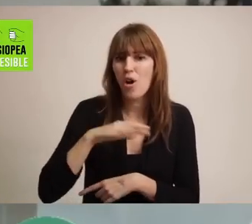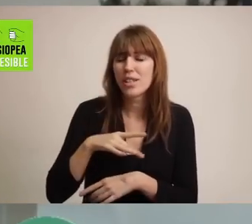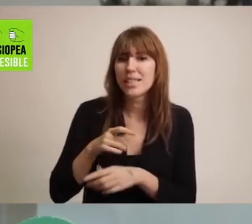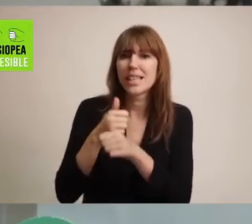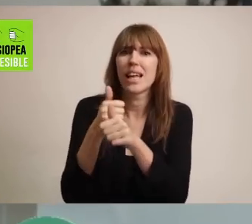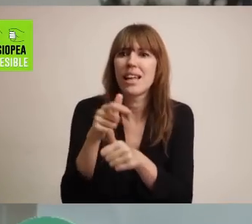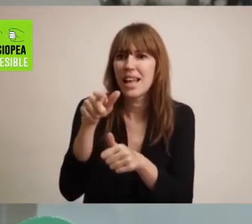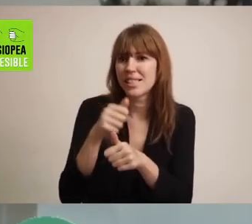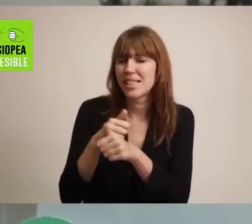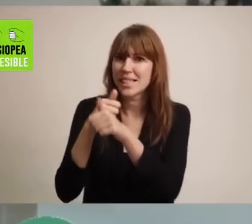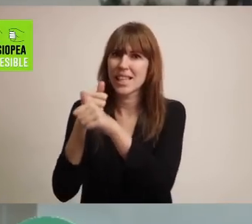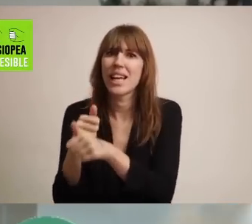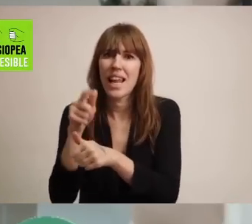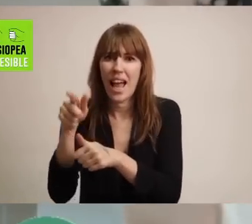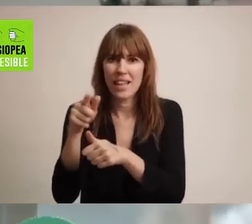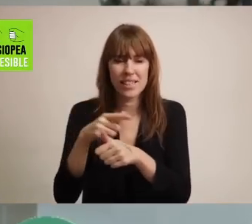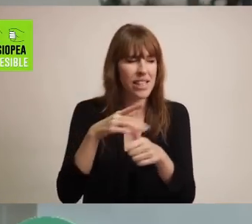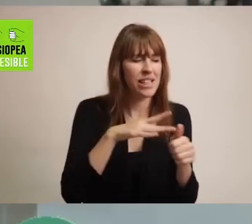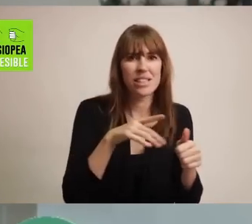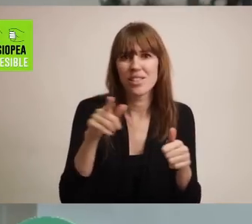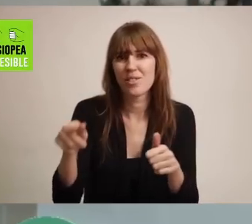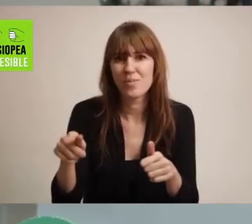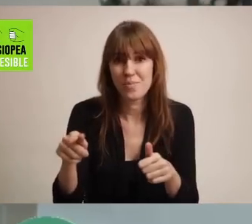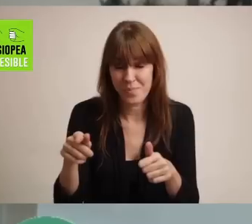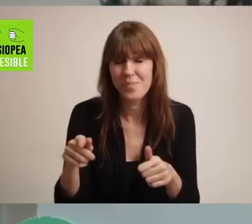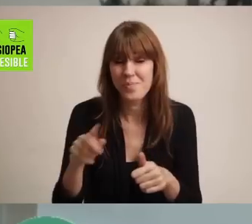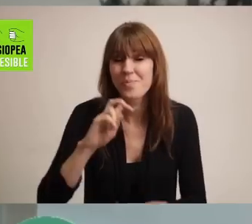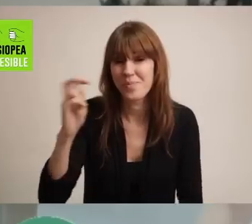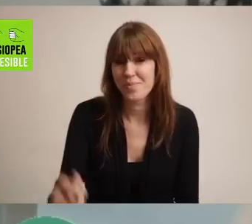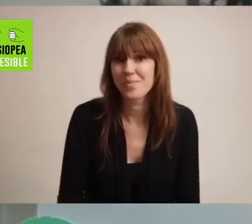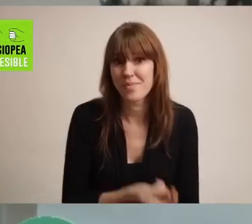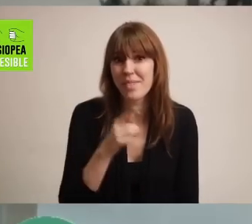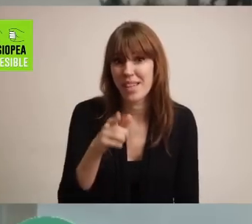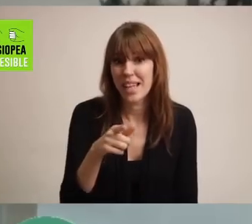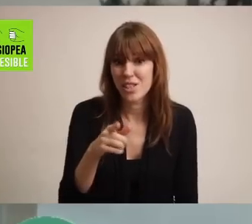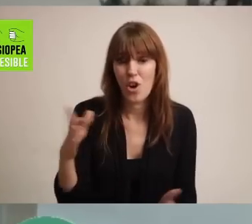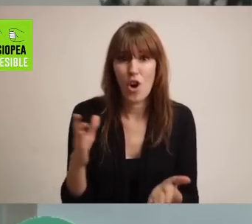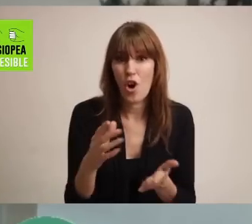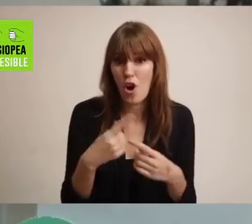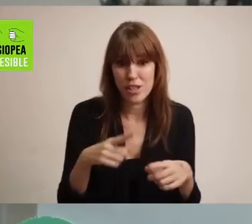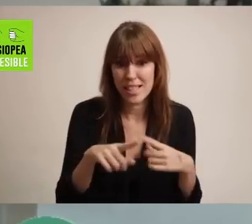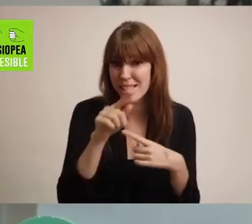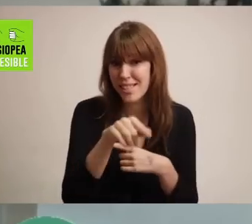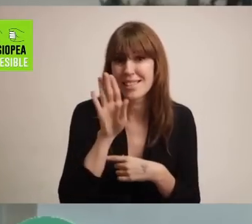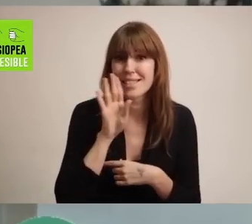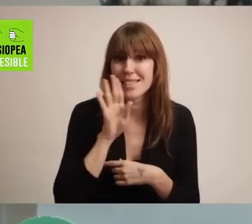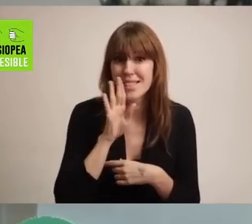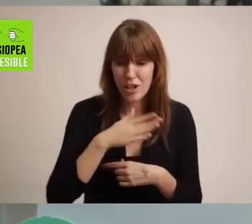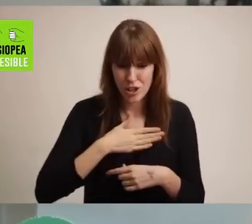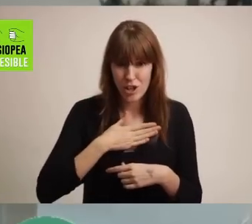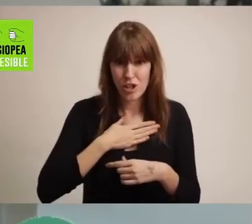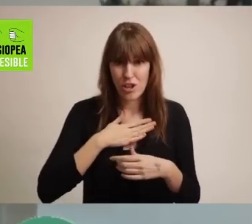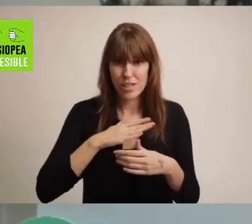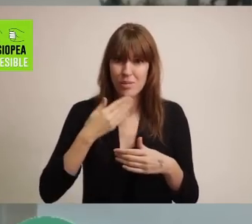uno, seguir al otro, leer aquello, leer el otro. Todo lo que nos saque de nosotros, eso es ego.